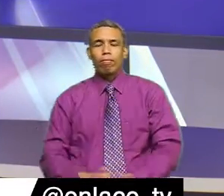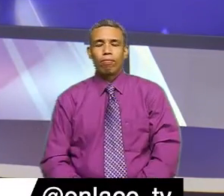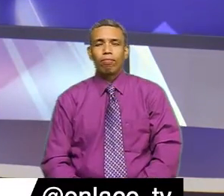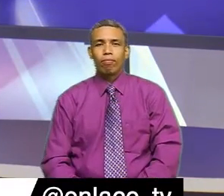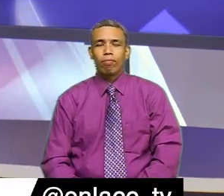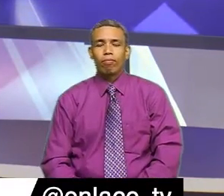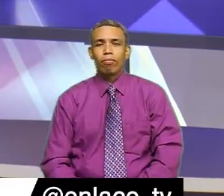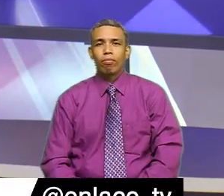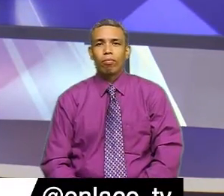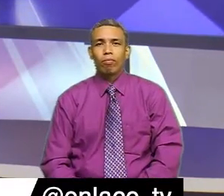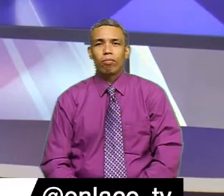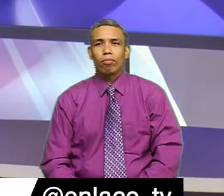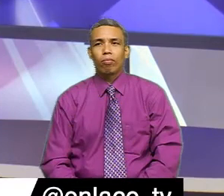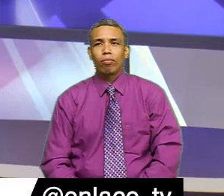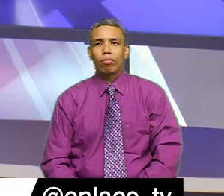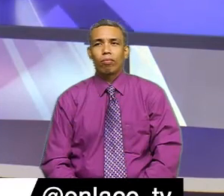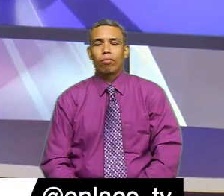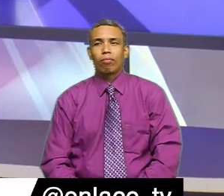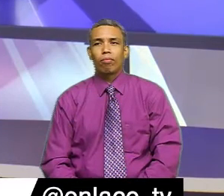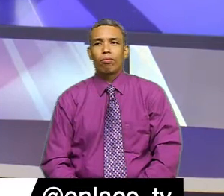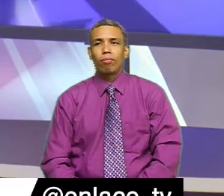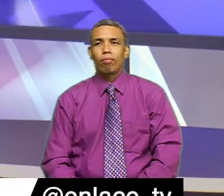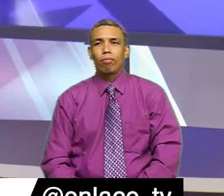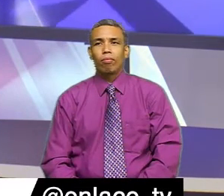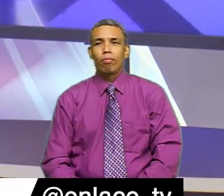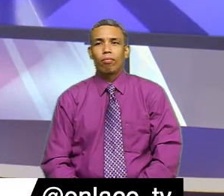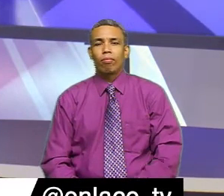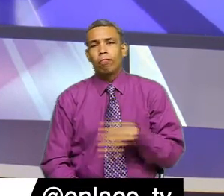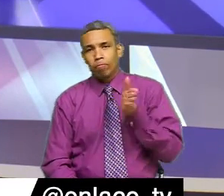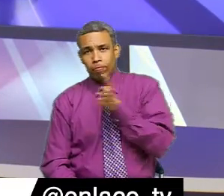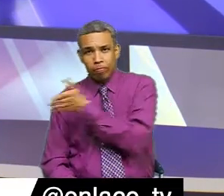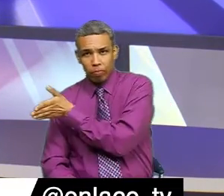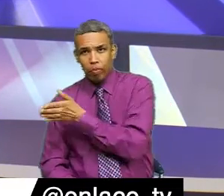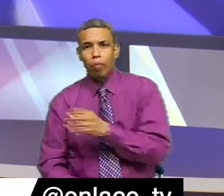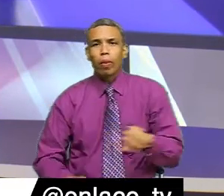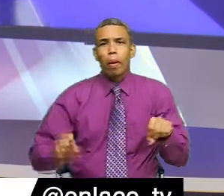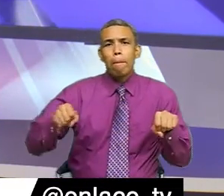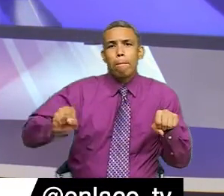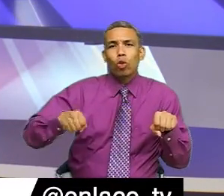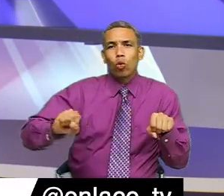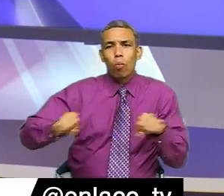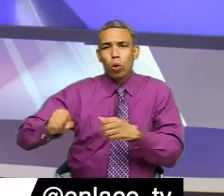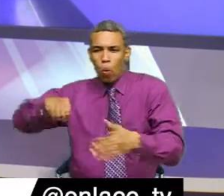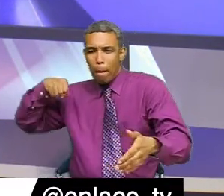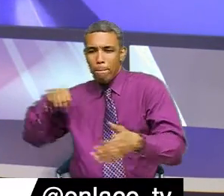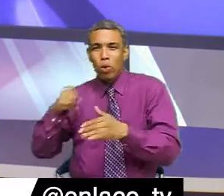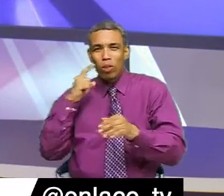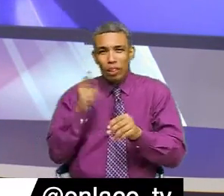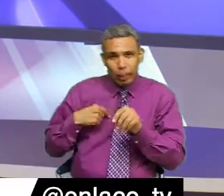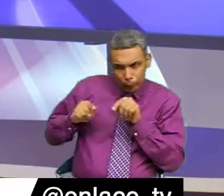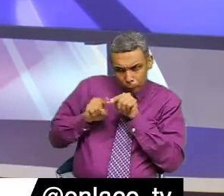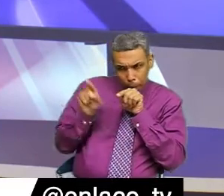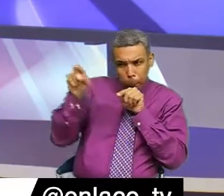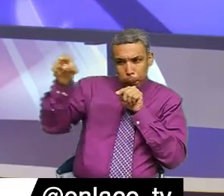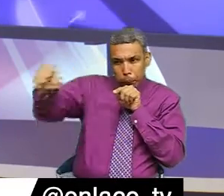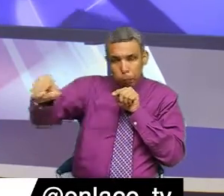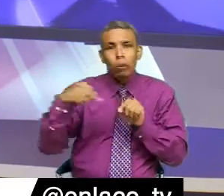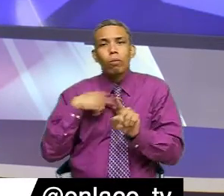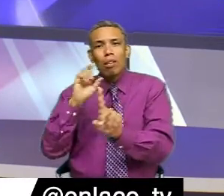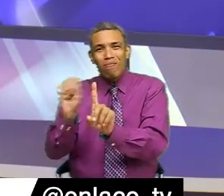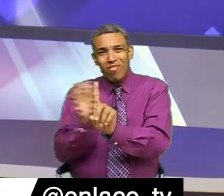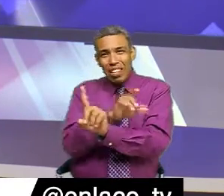Universitario de Santander en la ciudad de Bucaramanga. En otras informaciones, un motociclista falleció en la vía al corregimiento del Llanito luego de que un carro